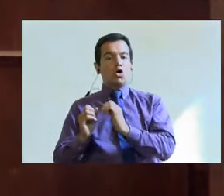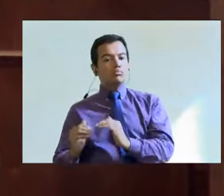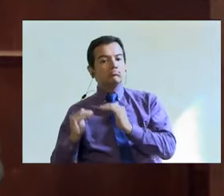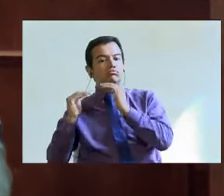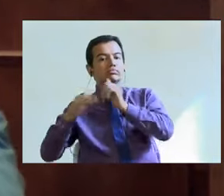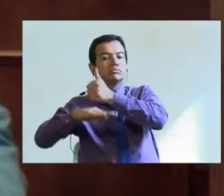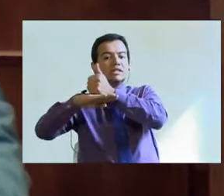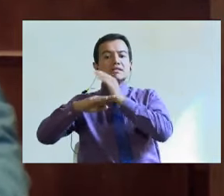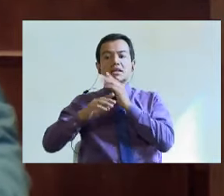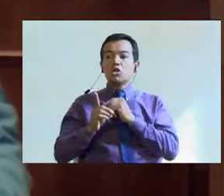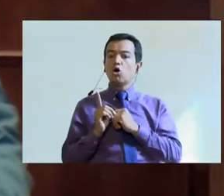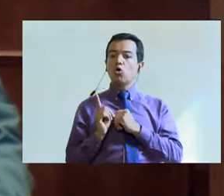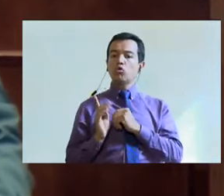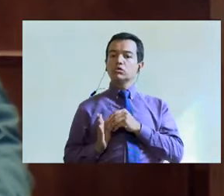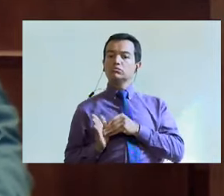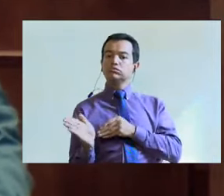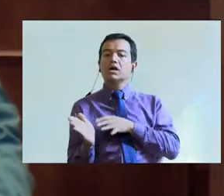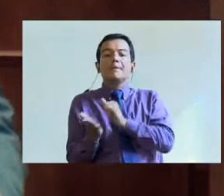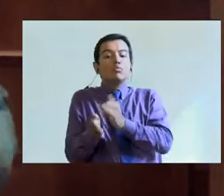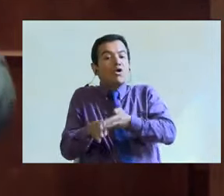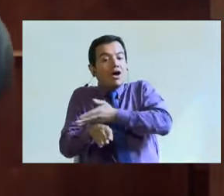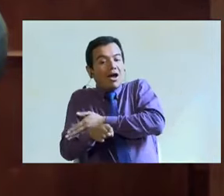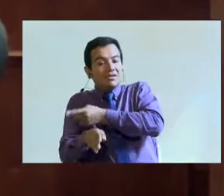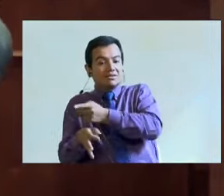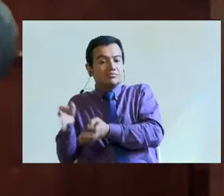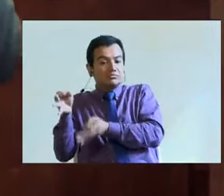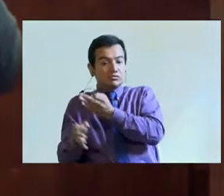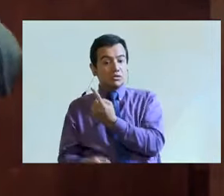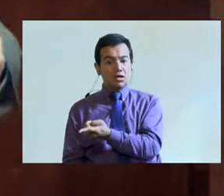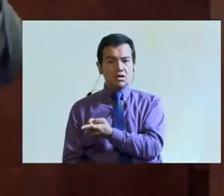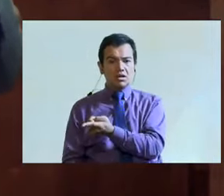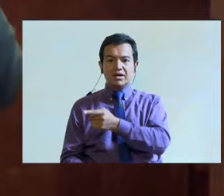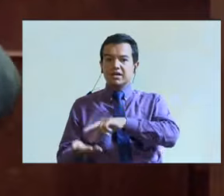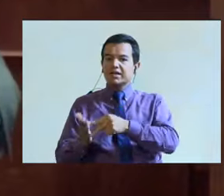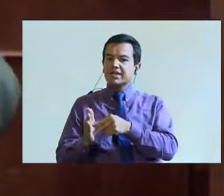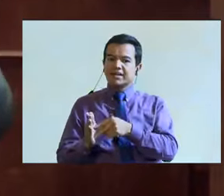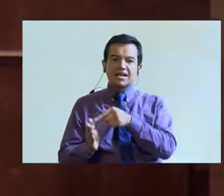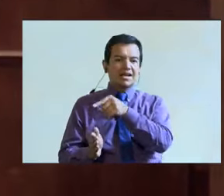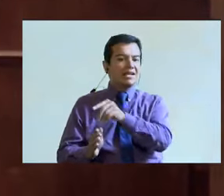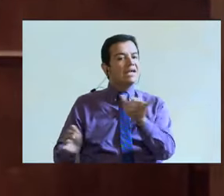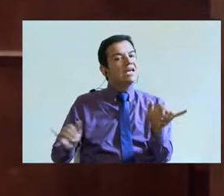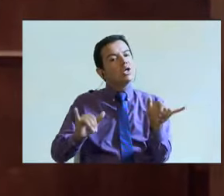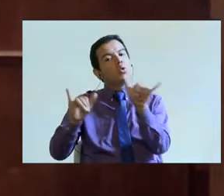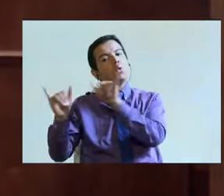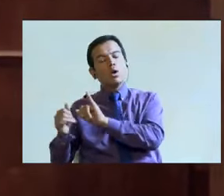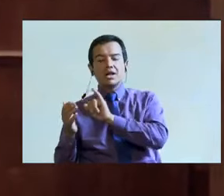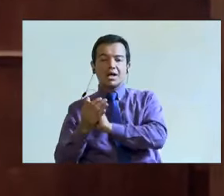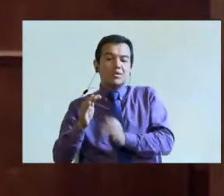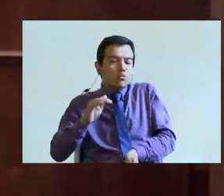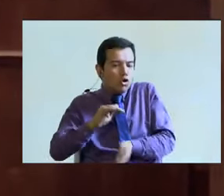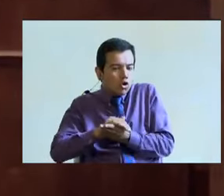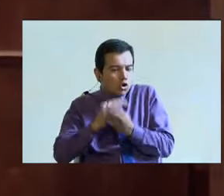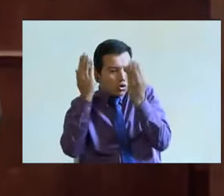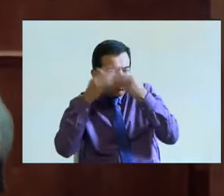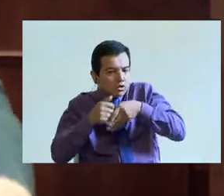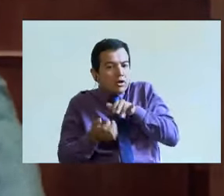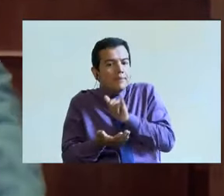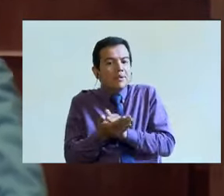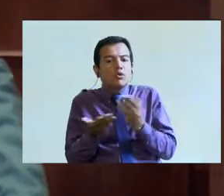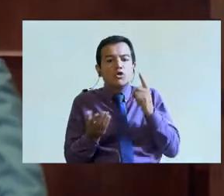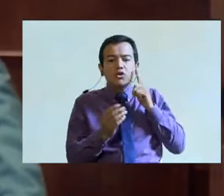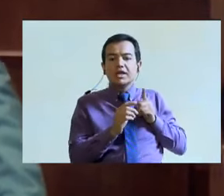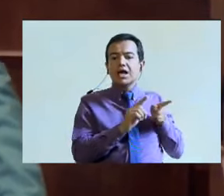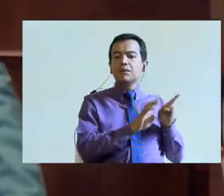en una sola instancia como venía Endo es una de las causas de corrupción que se gestó en la